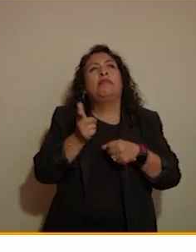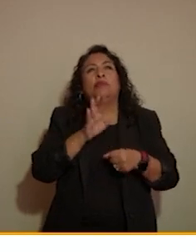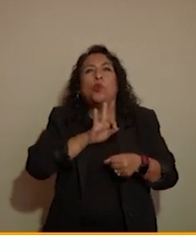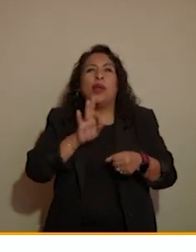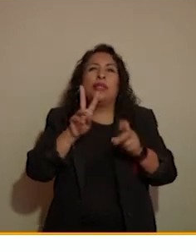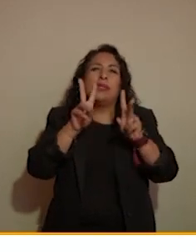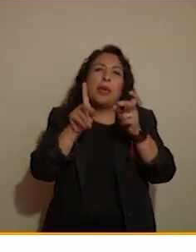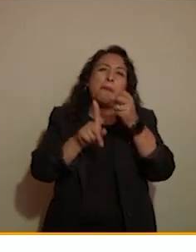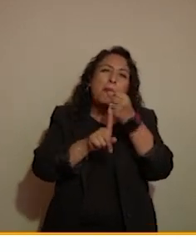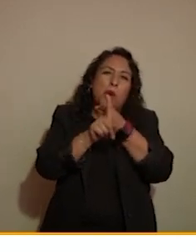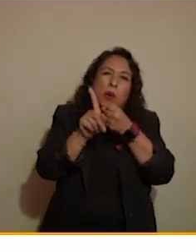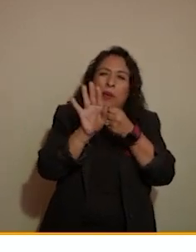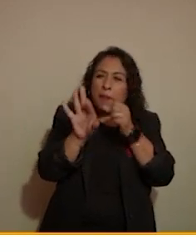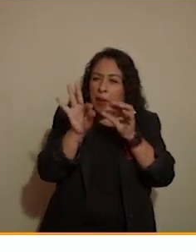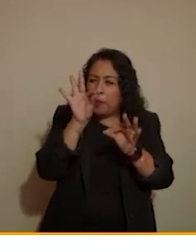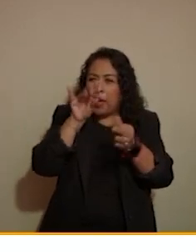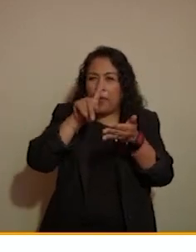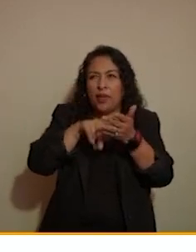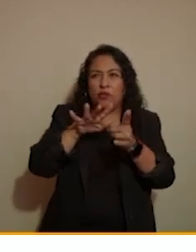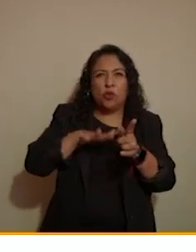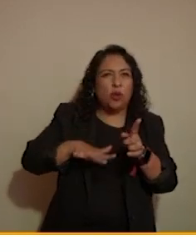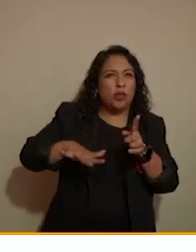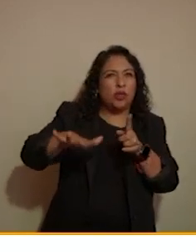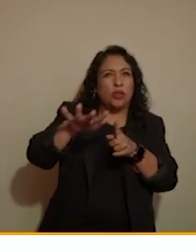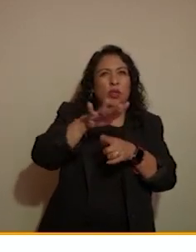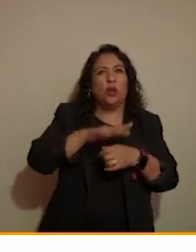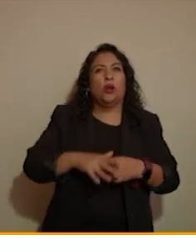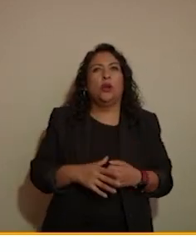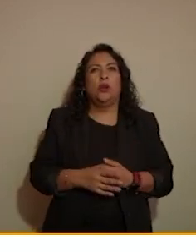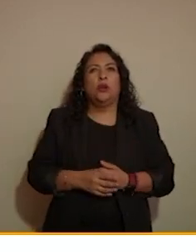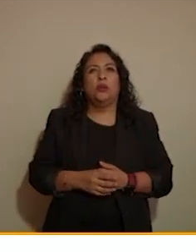temas conflictivos en su entorno, Dios mío,